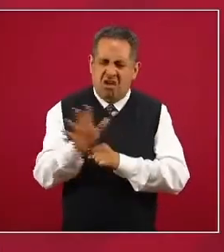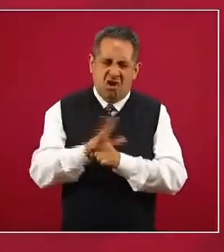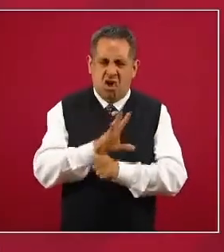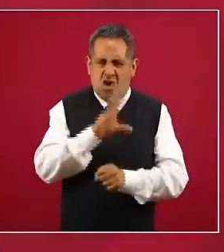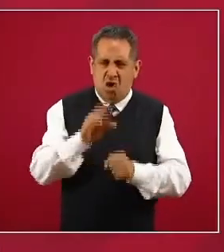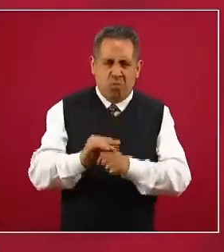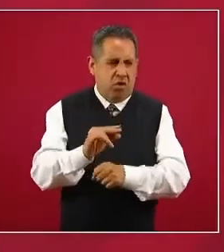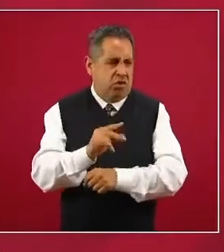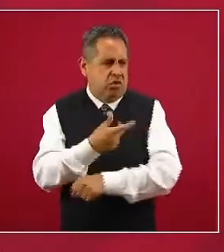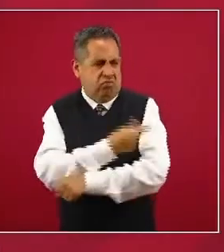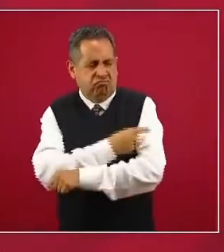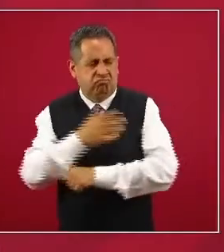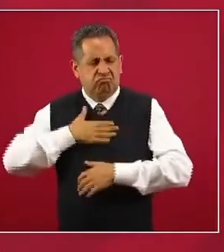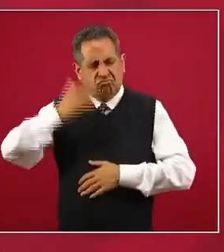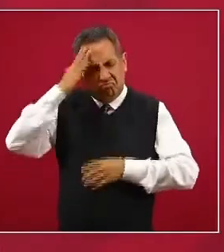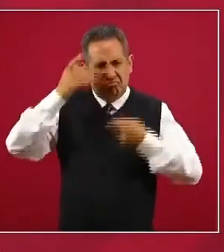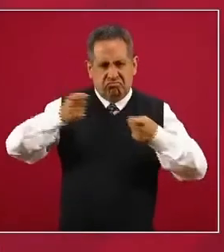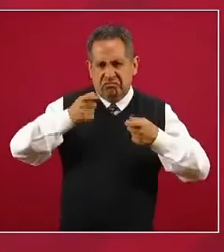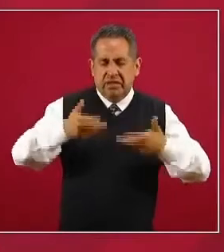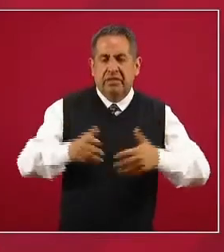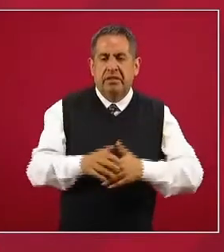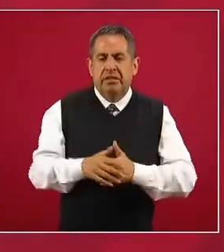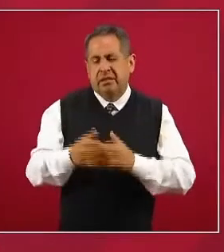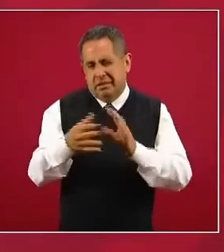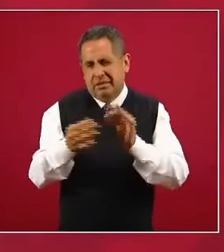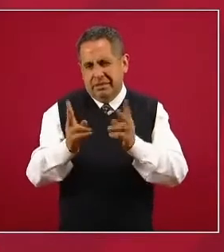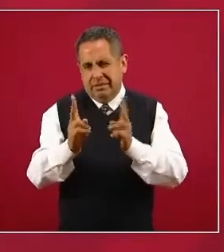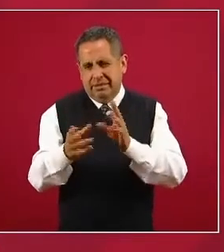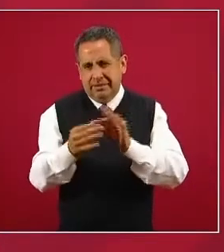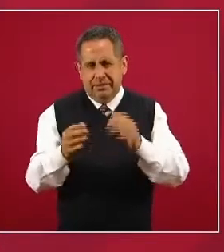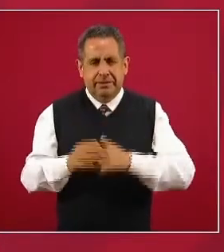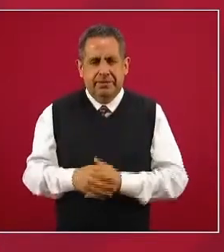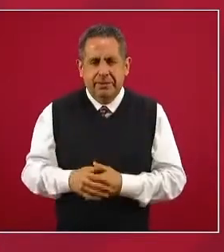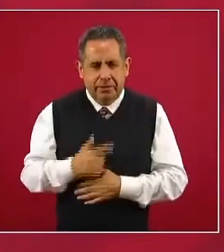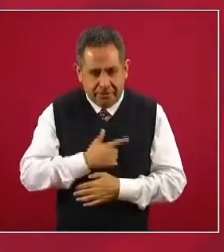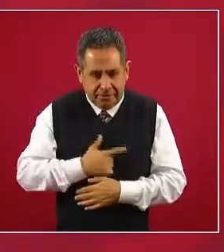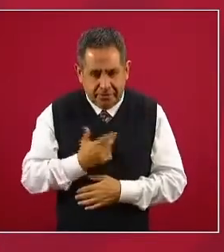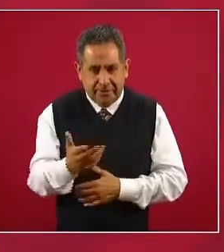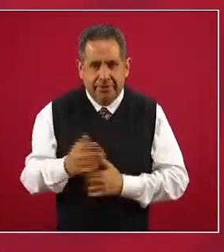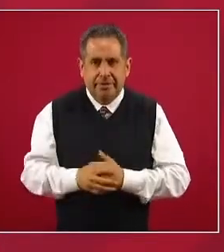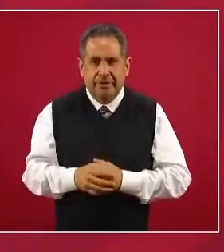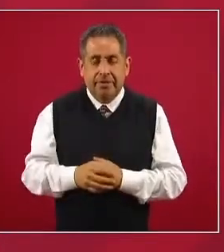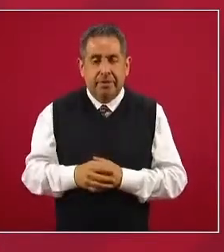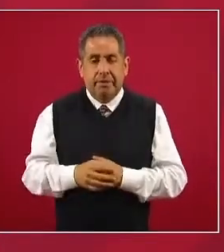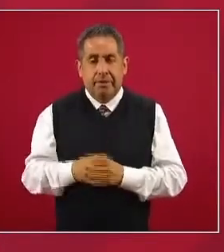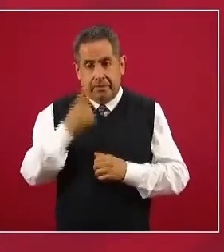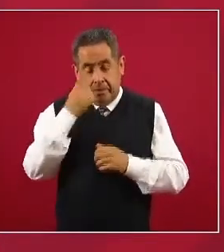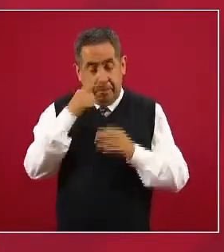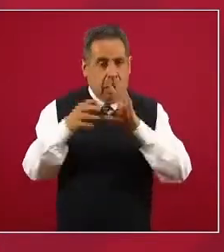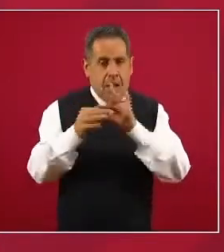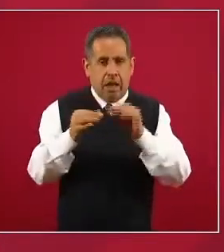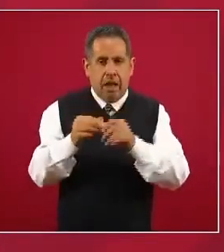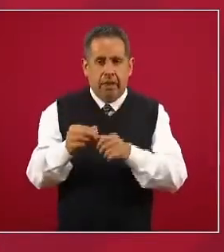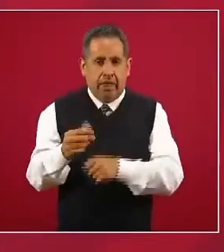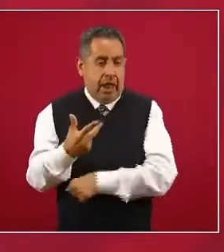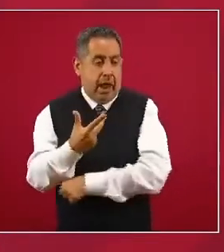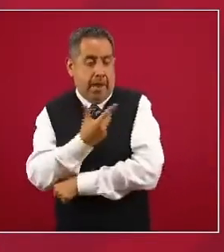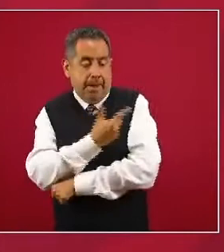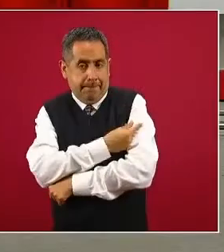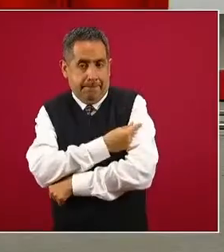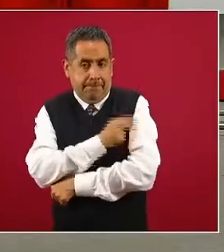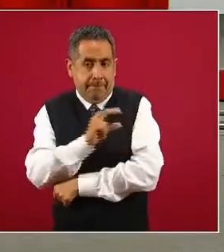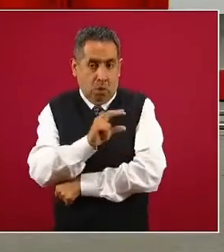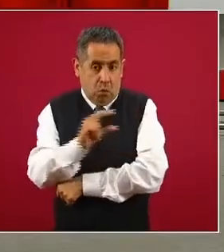bajo su liderazgo. Platícanos sobre eso, por favor. Con gusto. Pongamos en contexto: vacuna contra